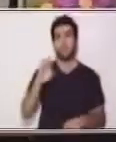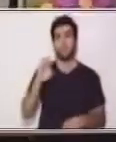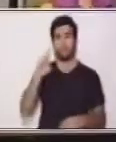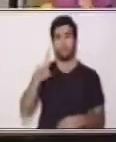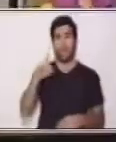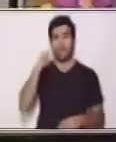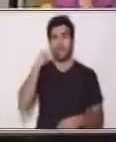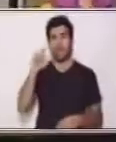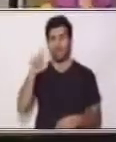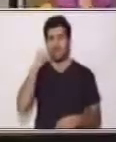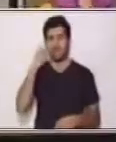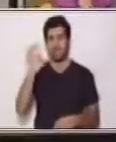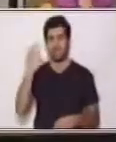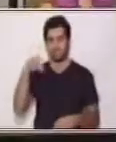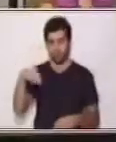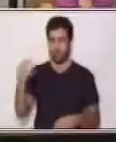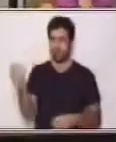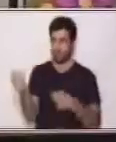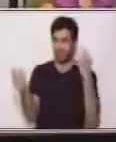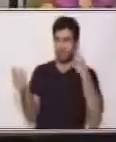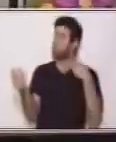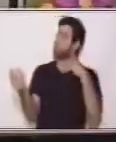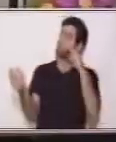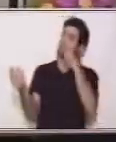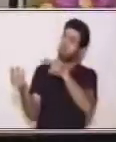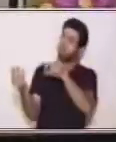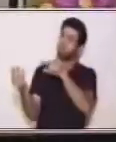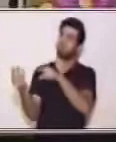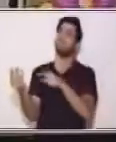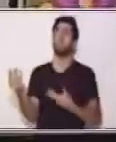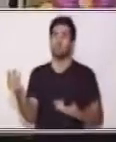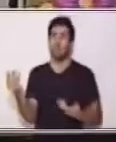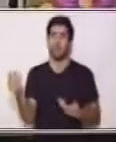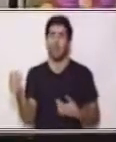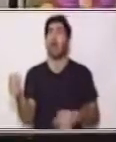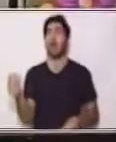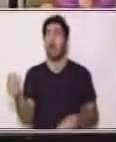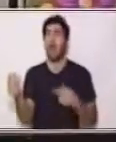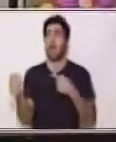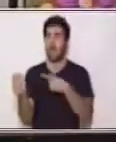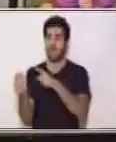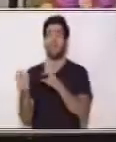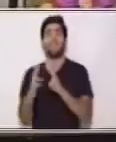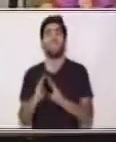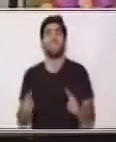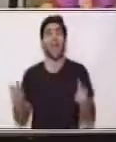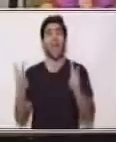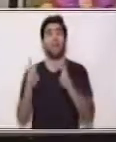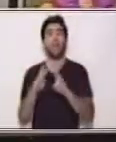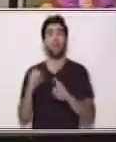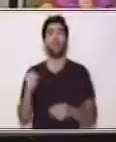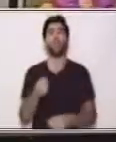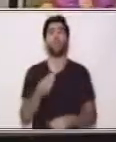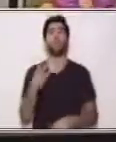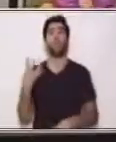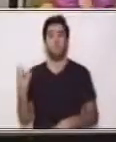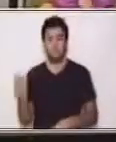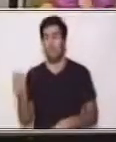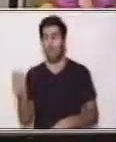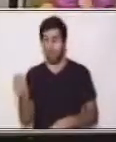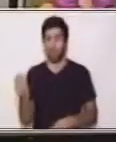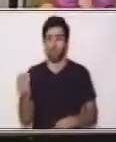a ese objeto que estamos observando le vamos a dar un valor numérico utilizando